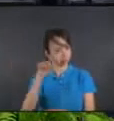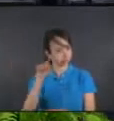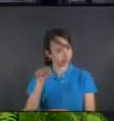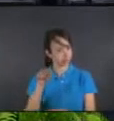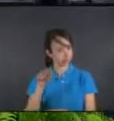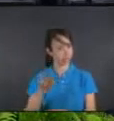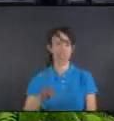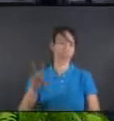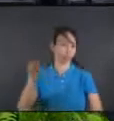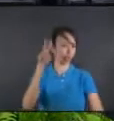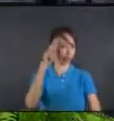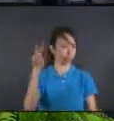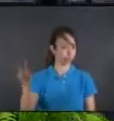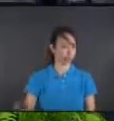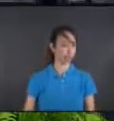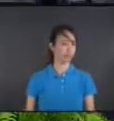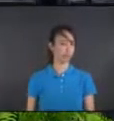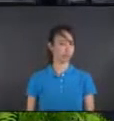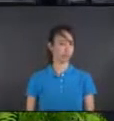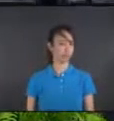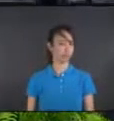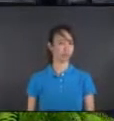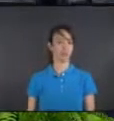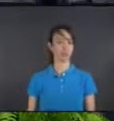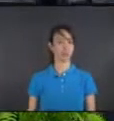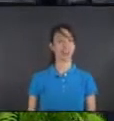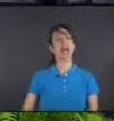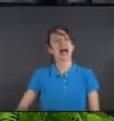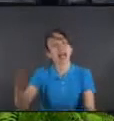nada, nada, nada.